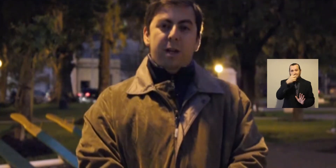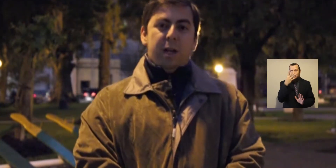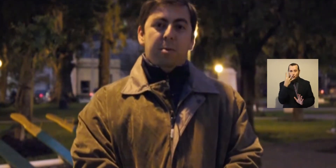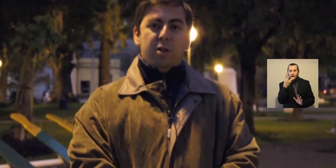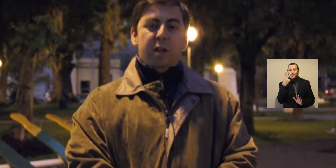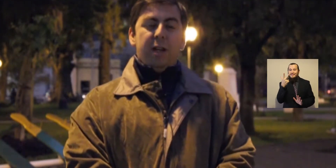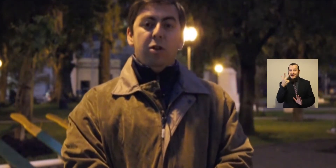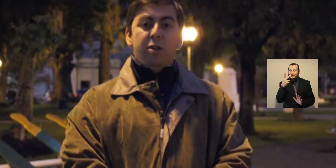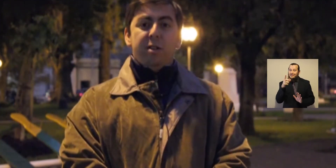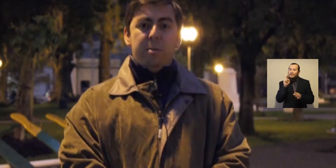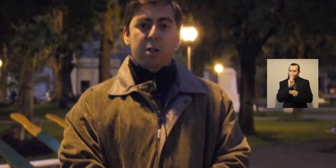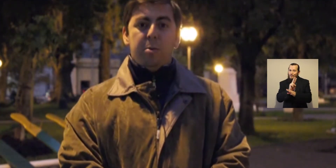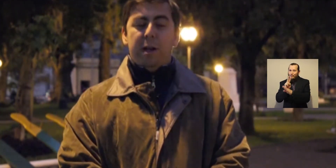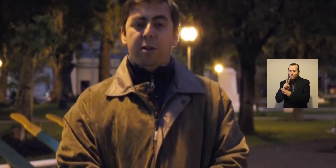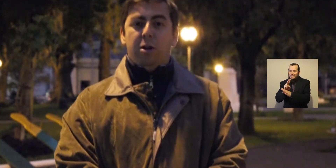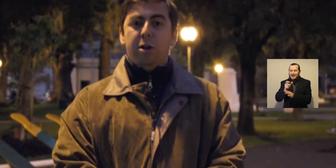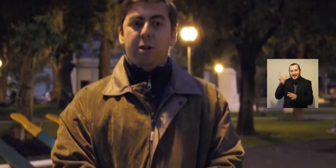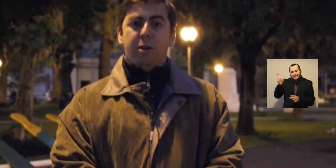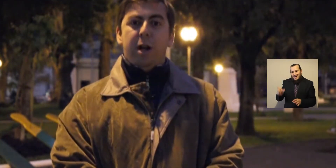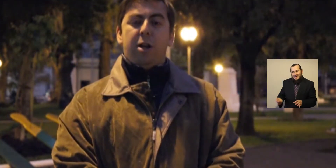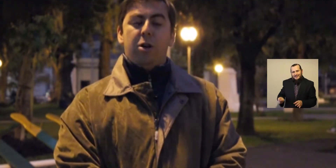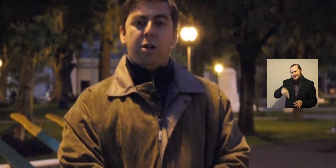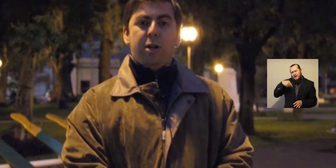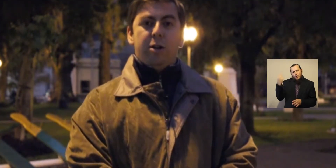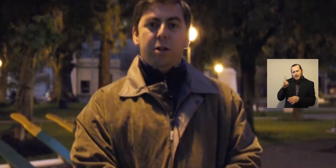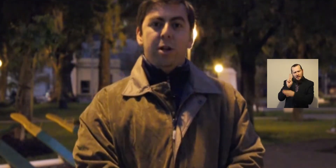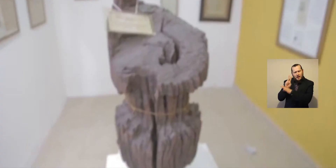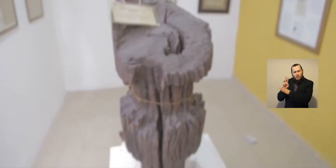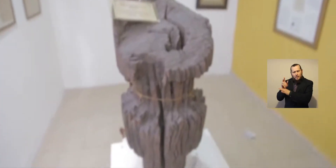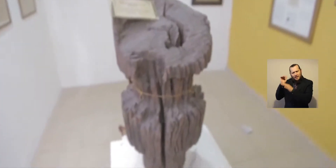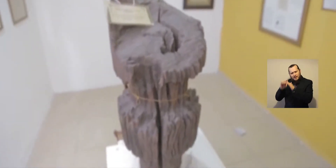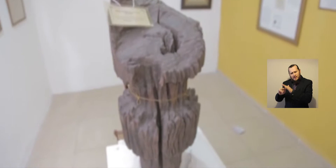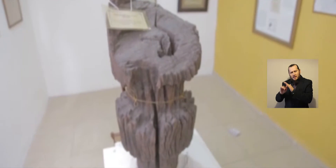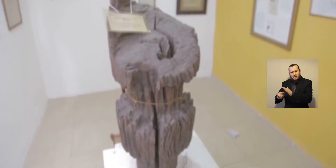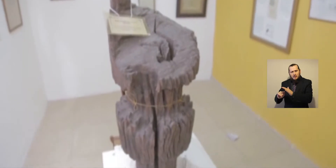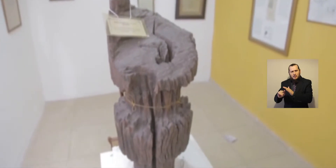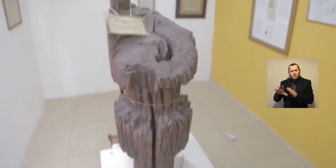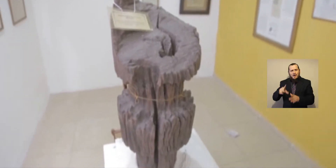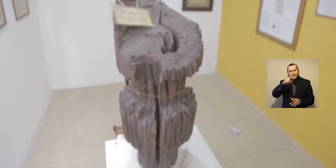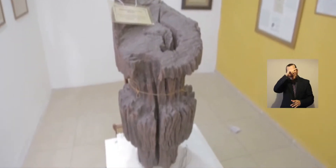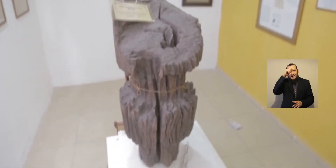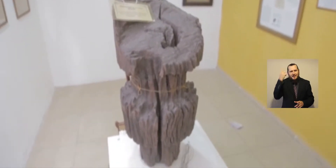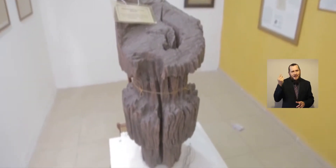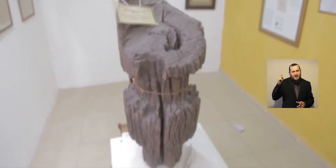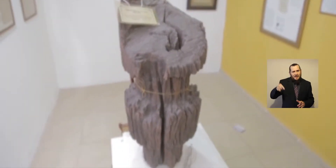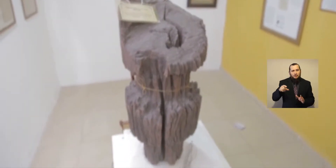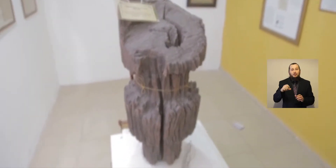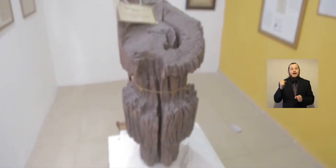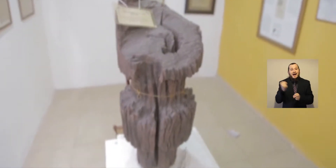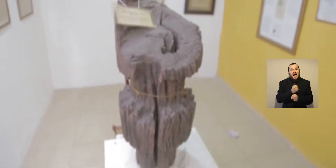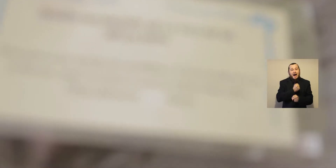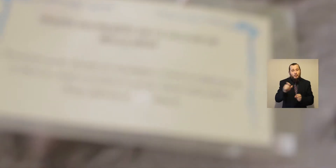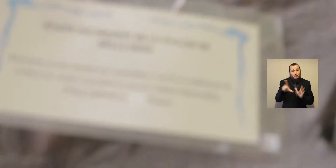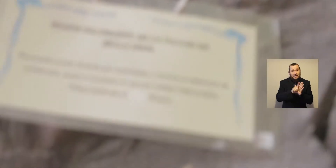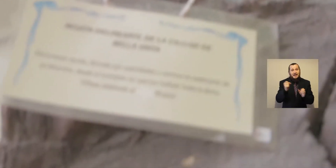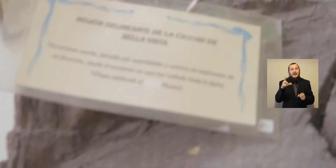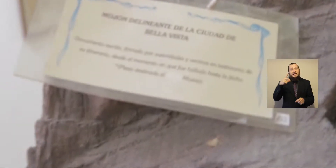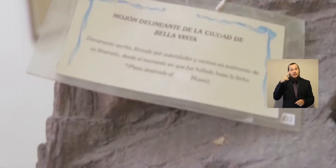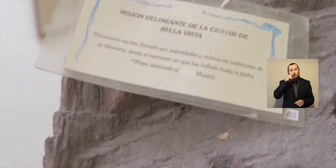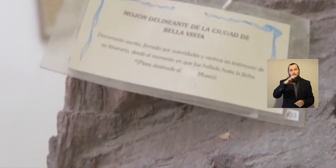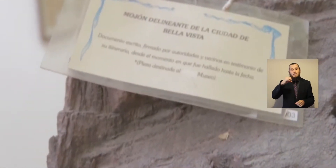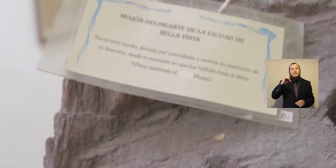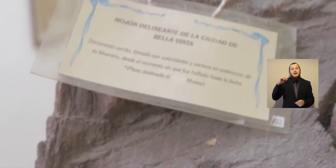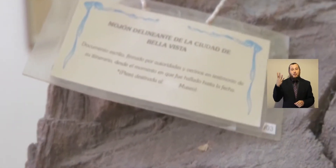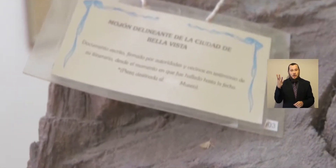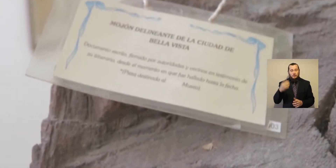25.743 que protege a todos yacimientos paleontológicos y arqueológicos de la Nación Argentina, sancionada en el 2004. Entre las